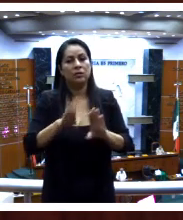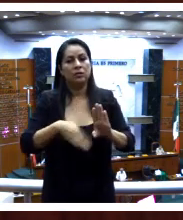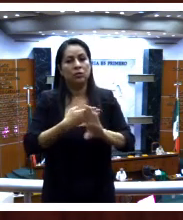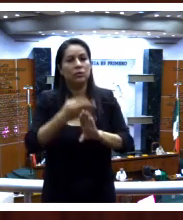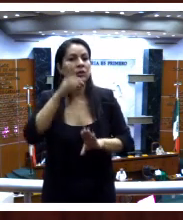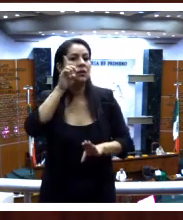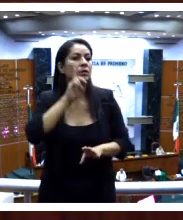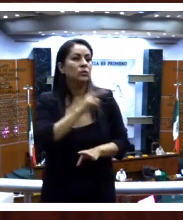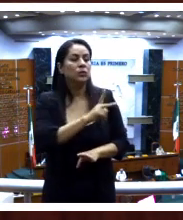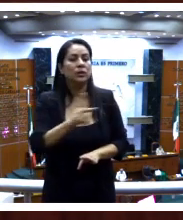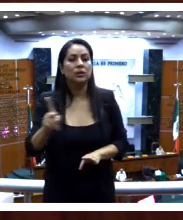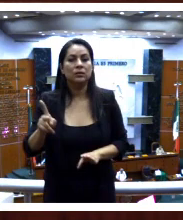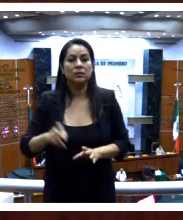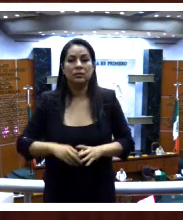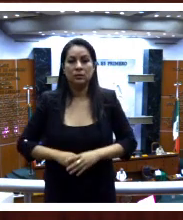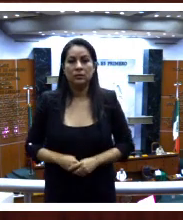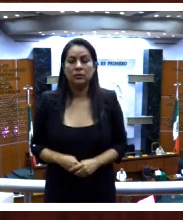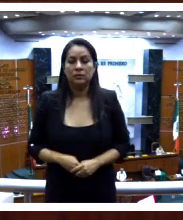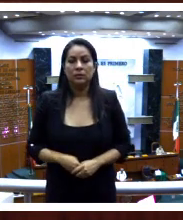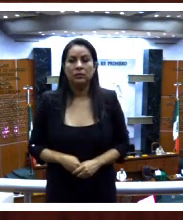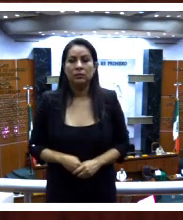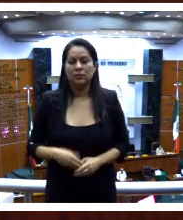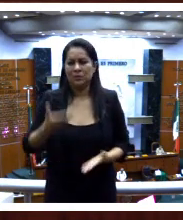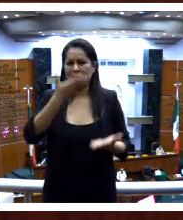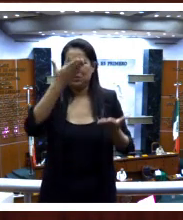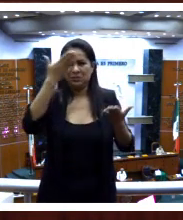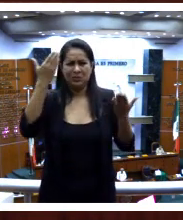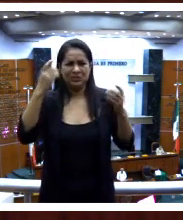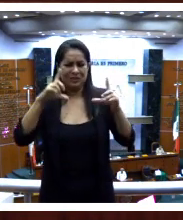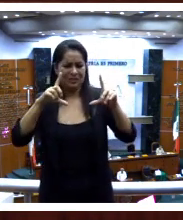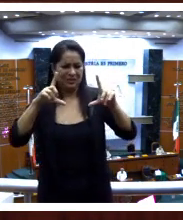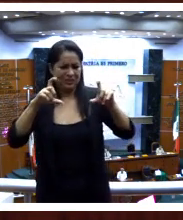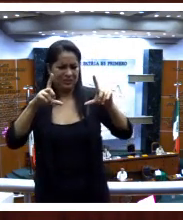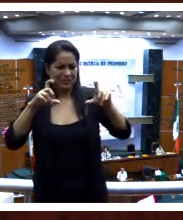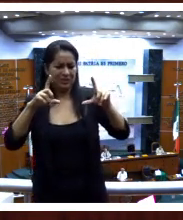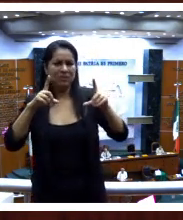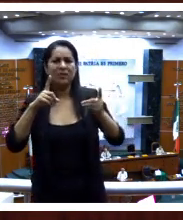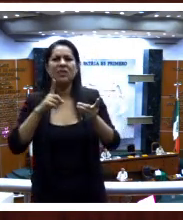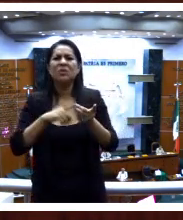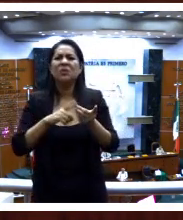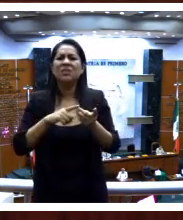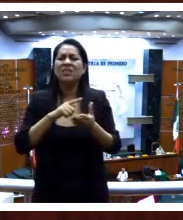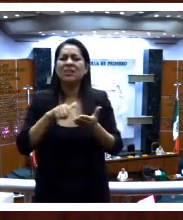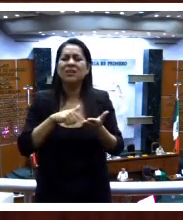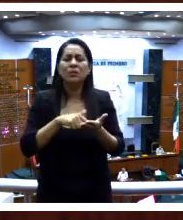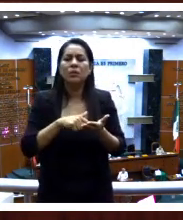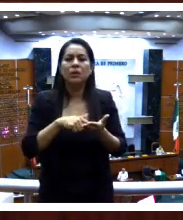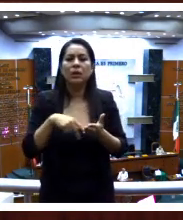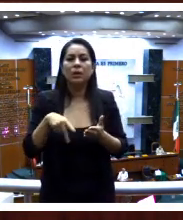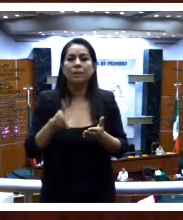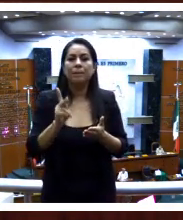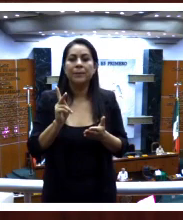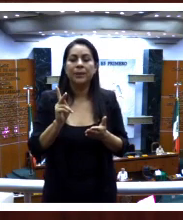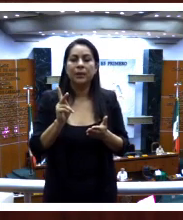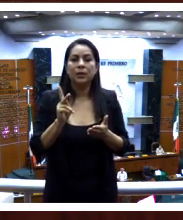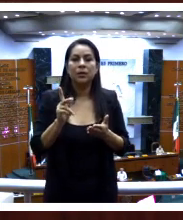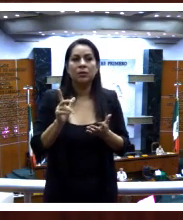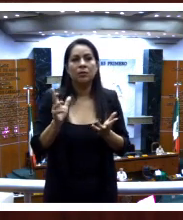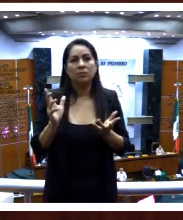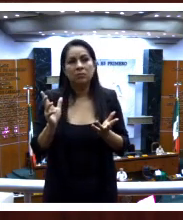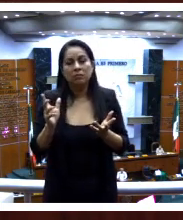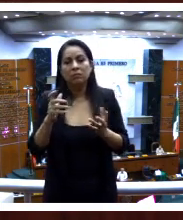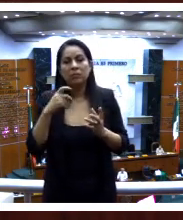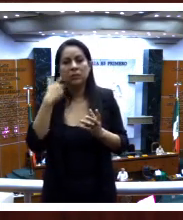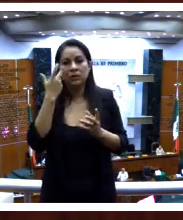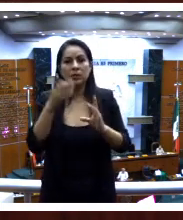contra de las mujeres. No sé si esa foto de donde sea, pero cuando menos